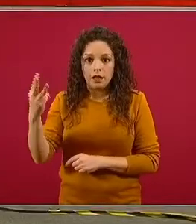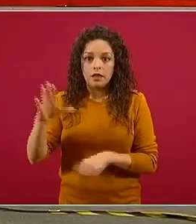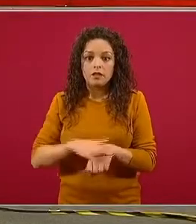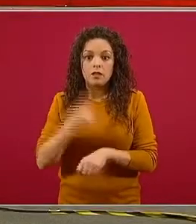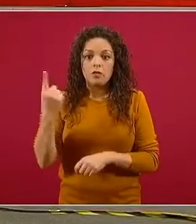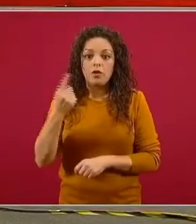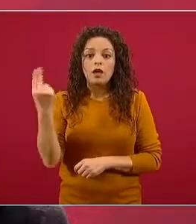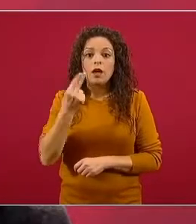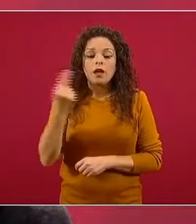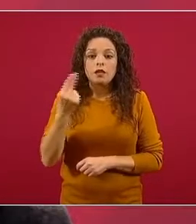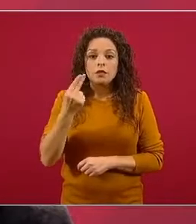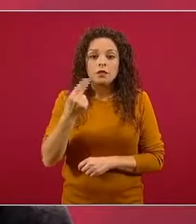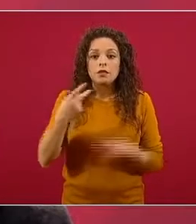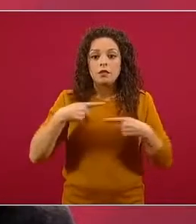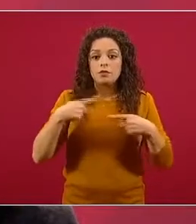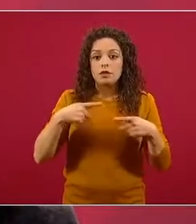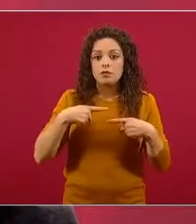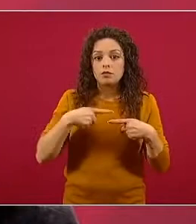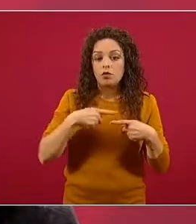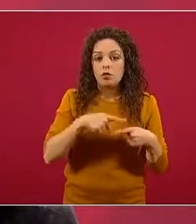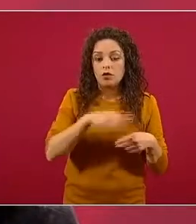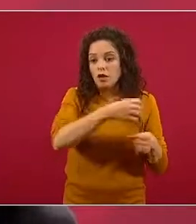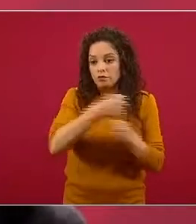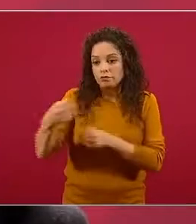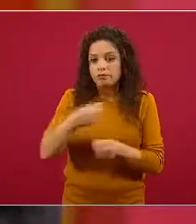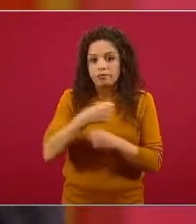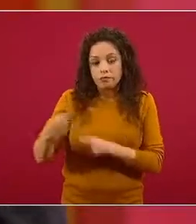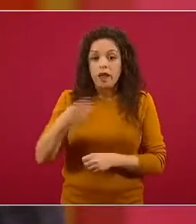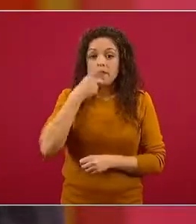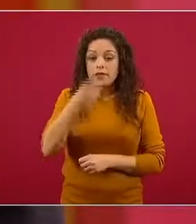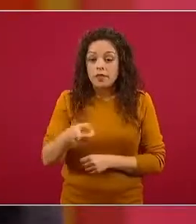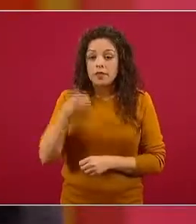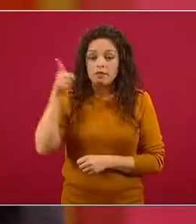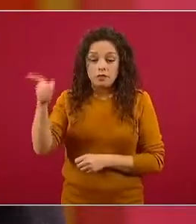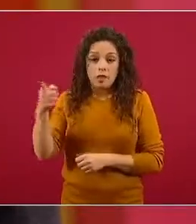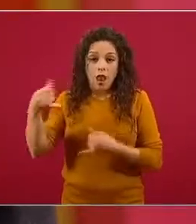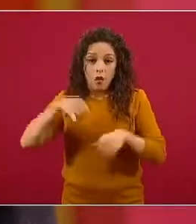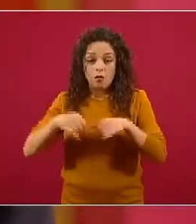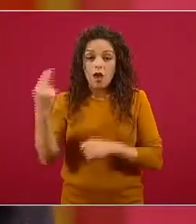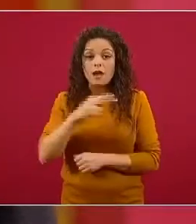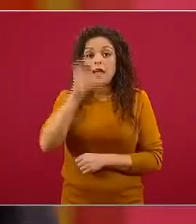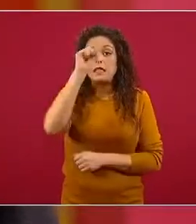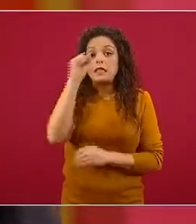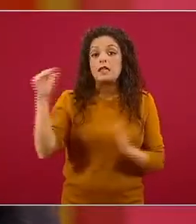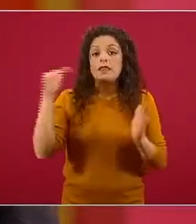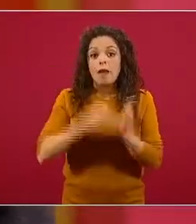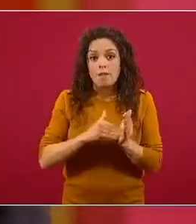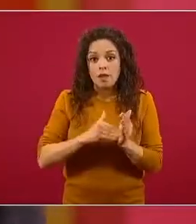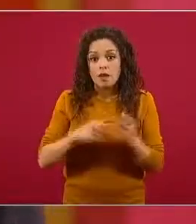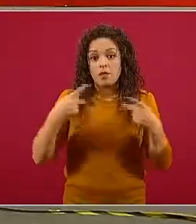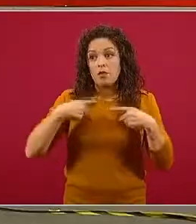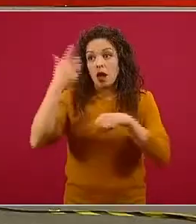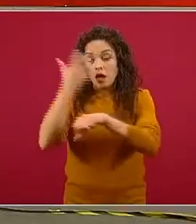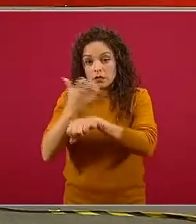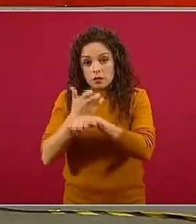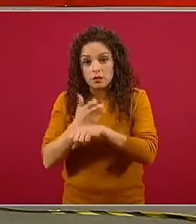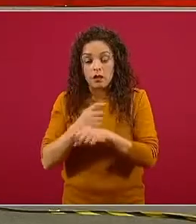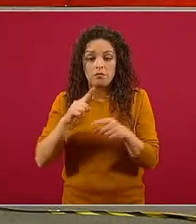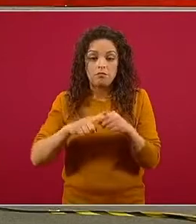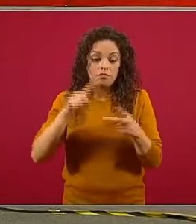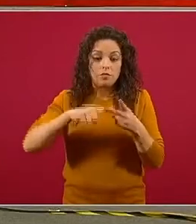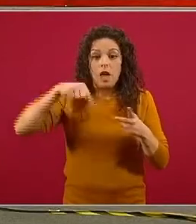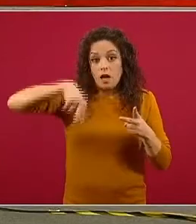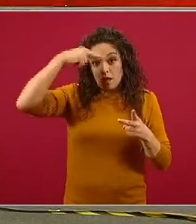contemplando 60,000 sujetos en Estados Unidos y otras naciones, incluido México, en donde potencialmente tendríamos